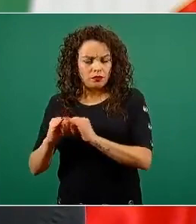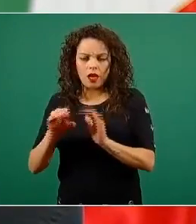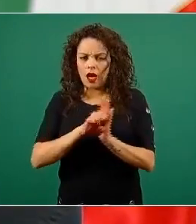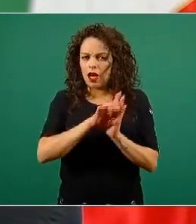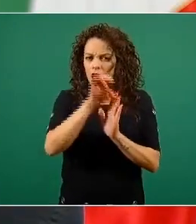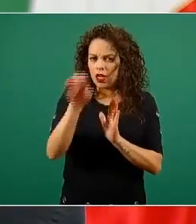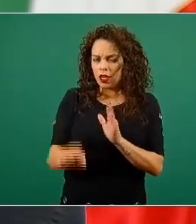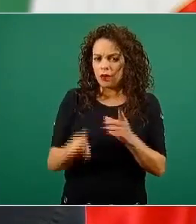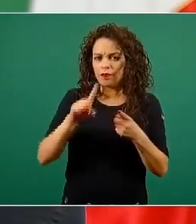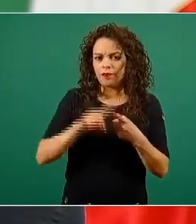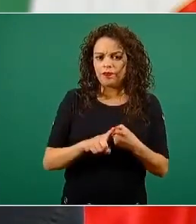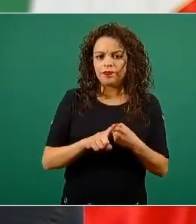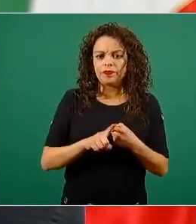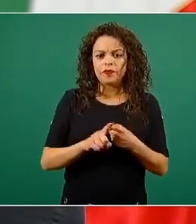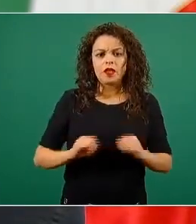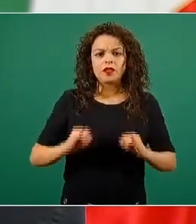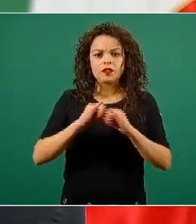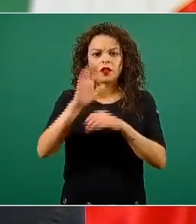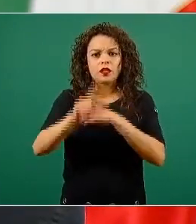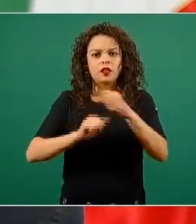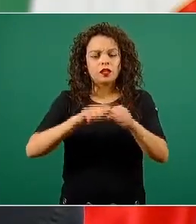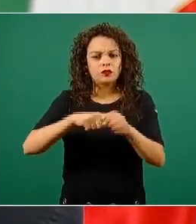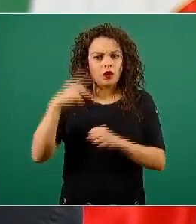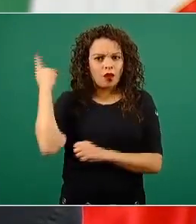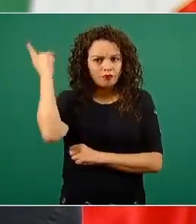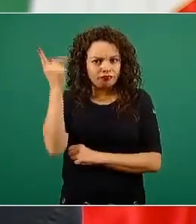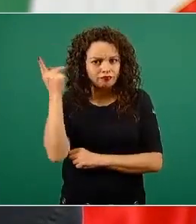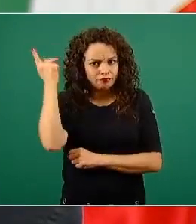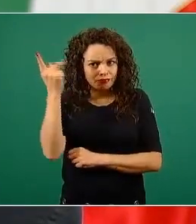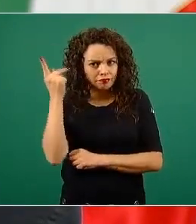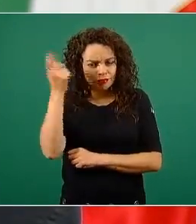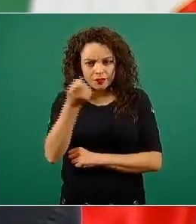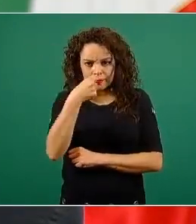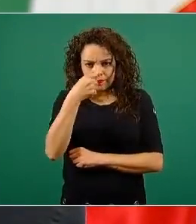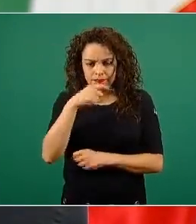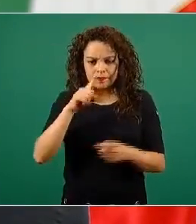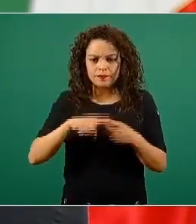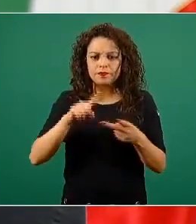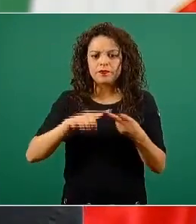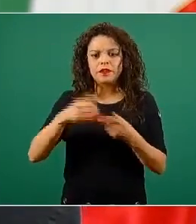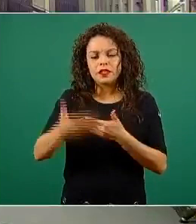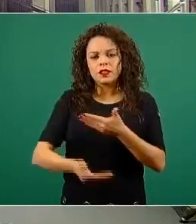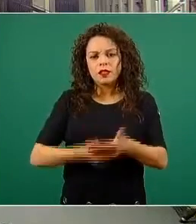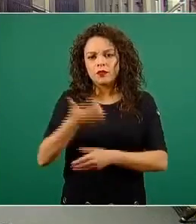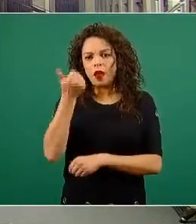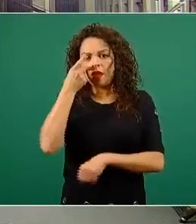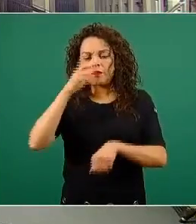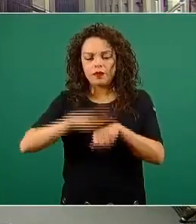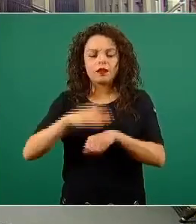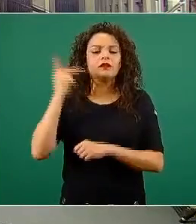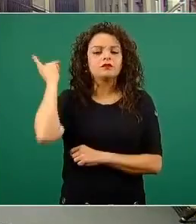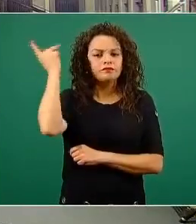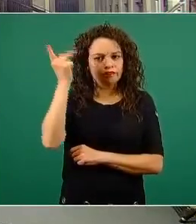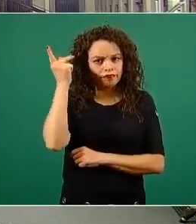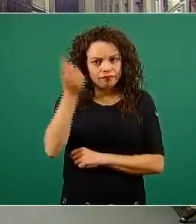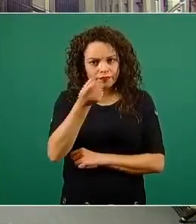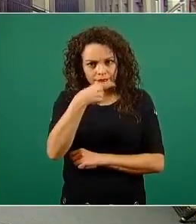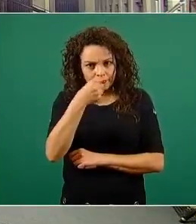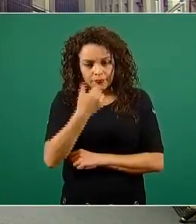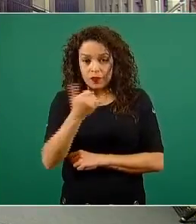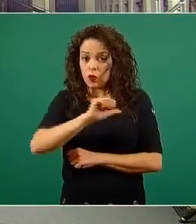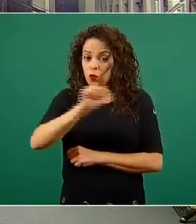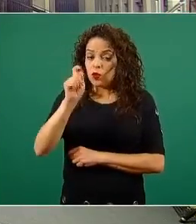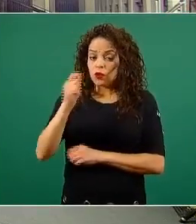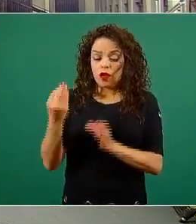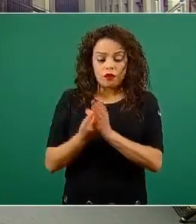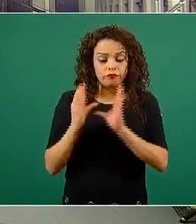Instituto Nacional de Psiquiatría, como los servicios de administración psiquiátrica, y también se dispuso capacitación sobre el